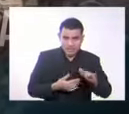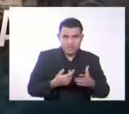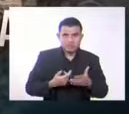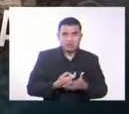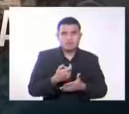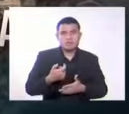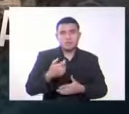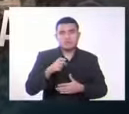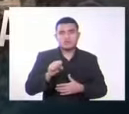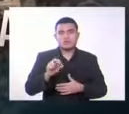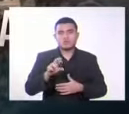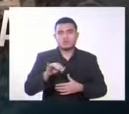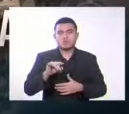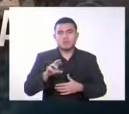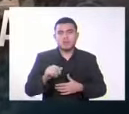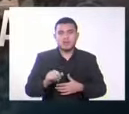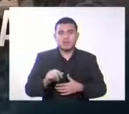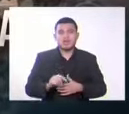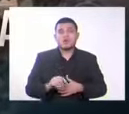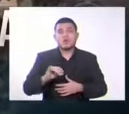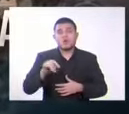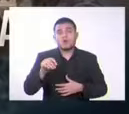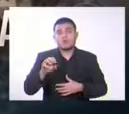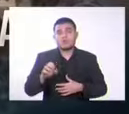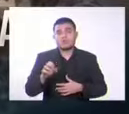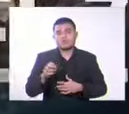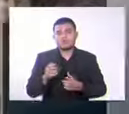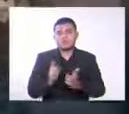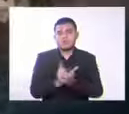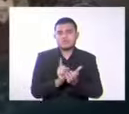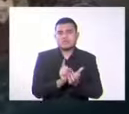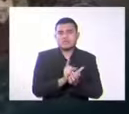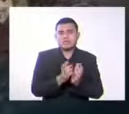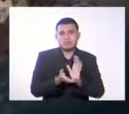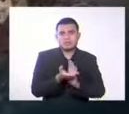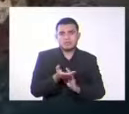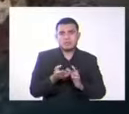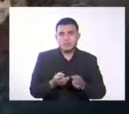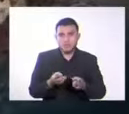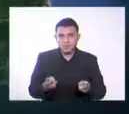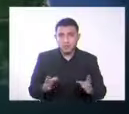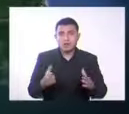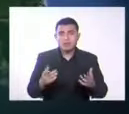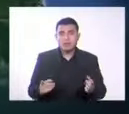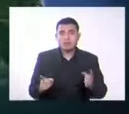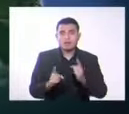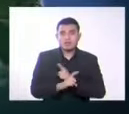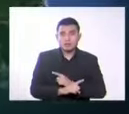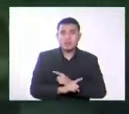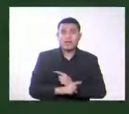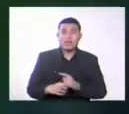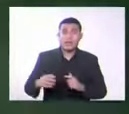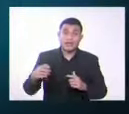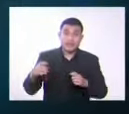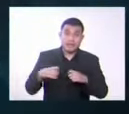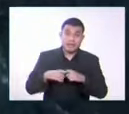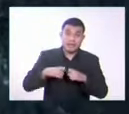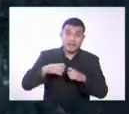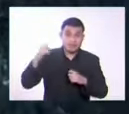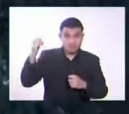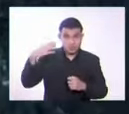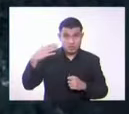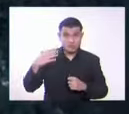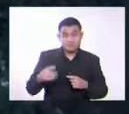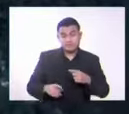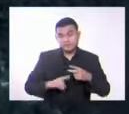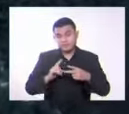del Zulia, el profesor José Fermín lidera el desarrollo de materiales para la conversión de energía solar. Y en el Centro de